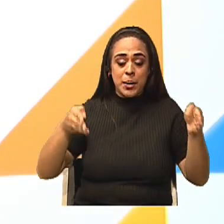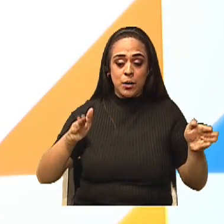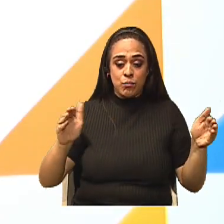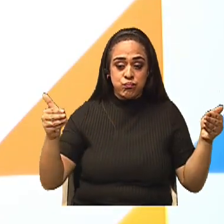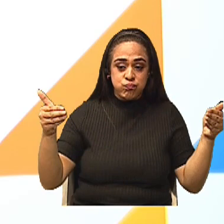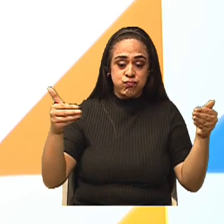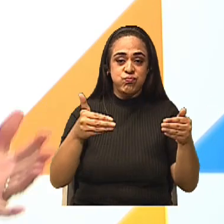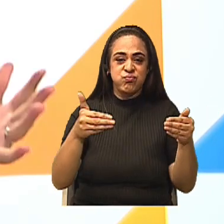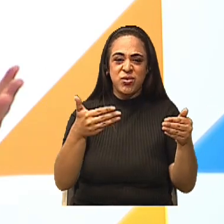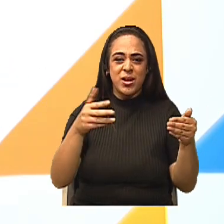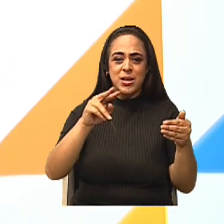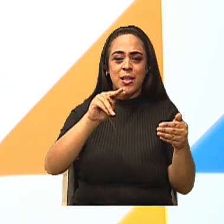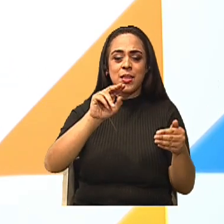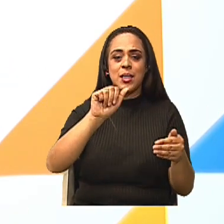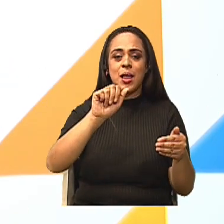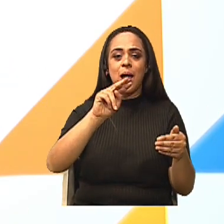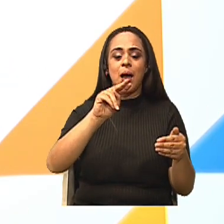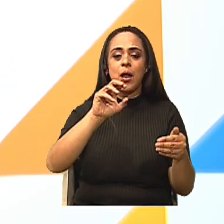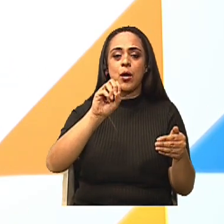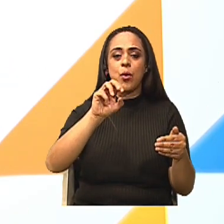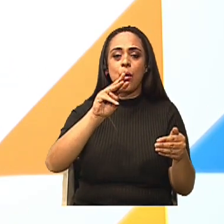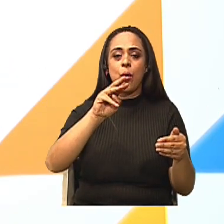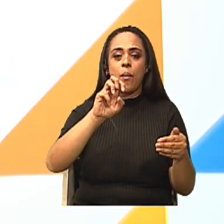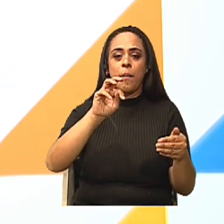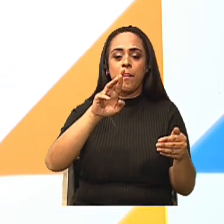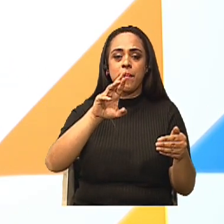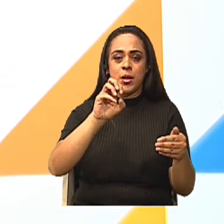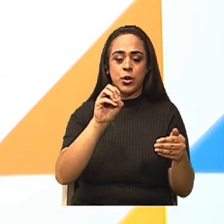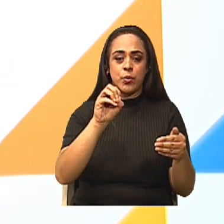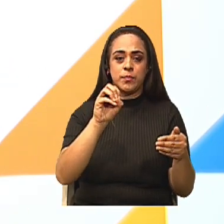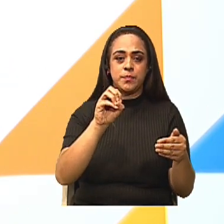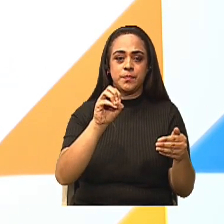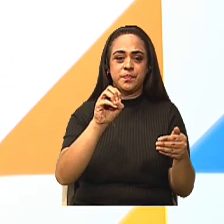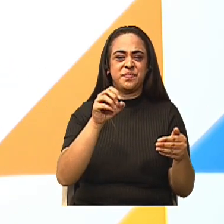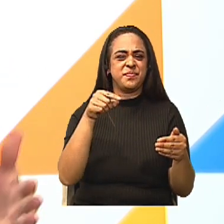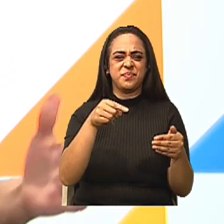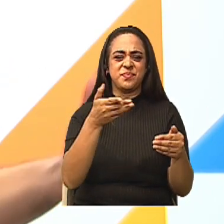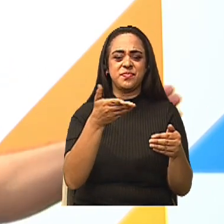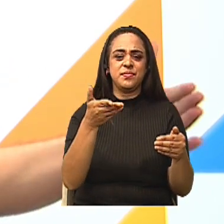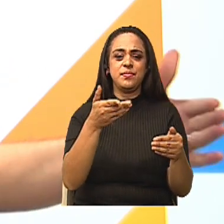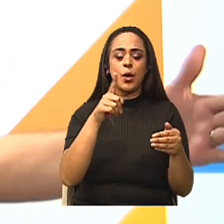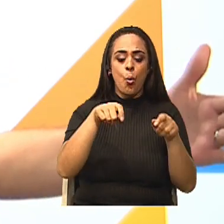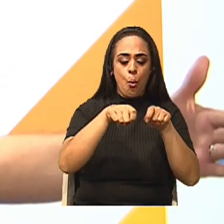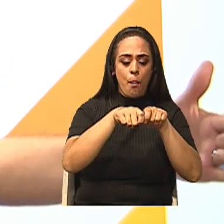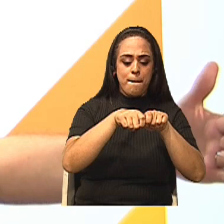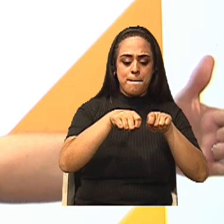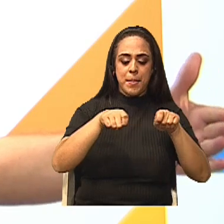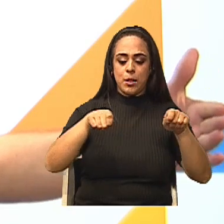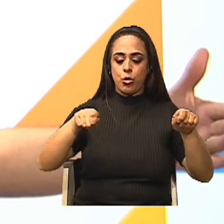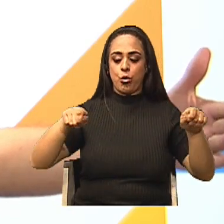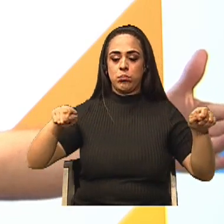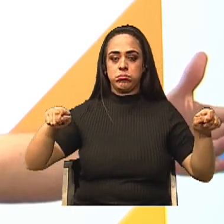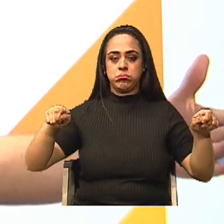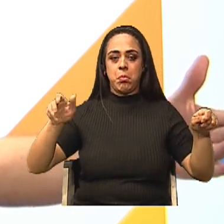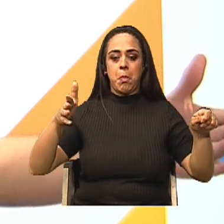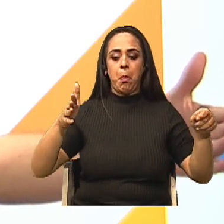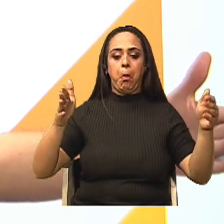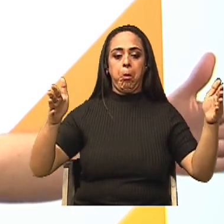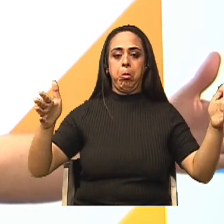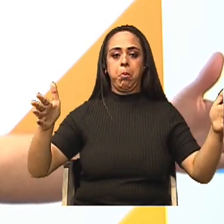es un nanómetro. Quiero explicarles lo siguiente. Un nanómetro es esto. 1 metro es aproximadamente este